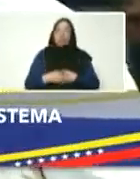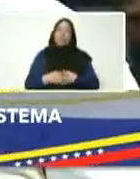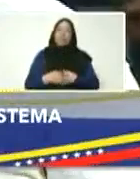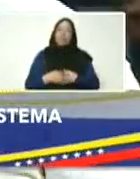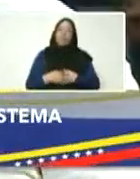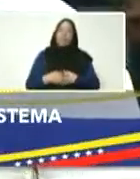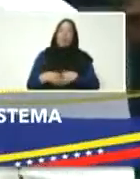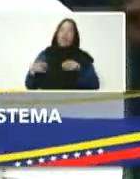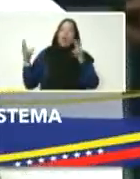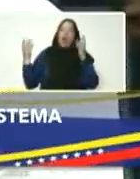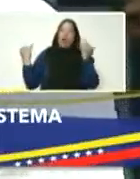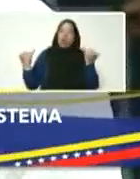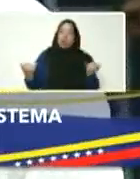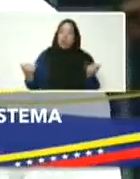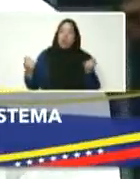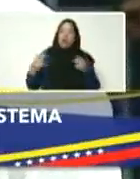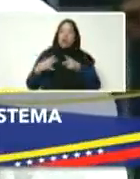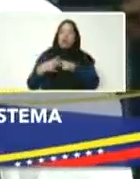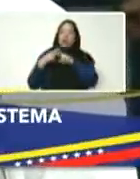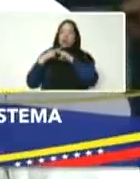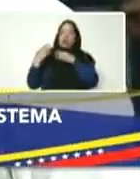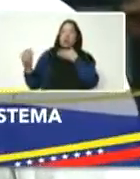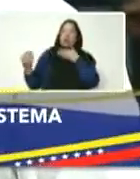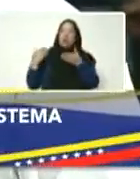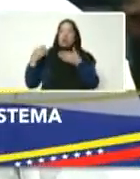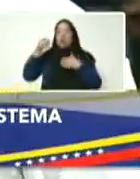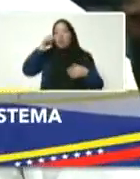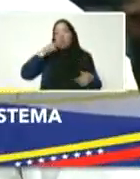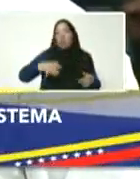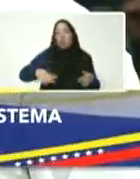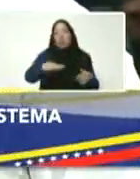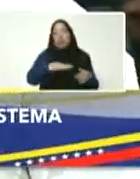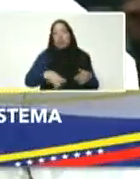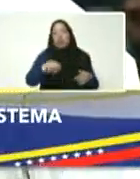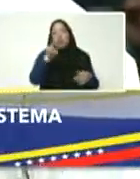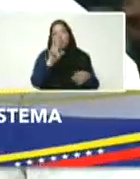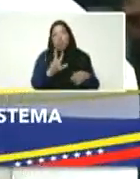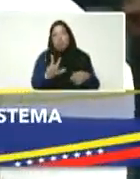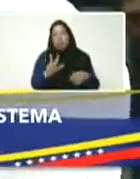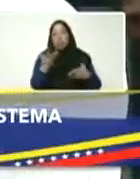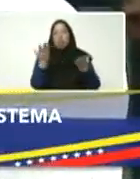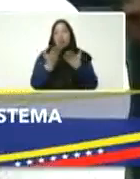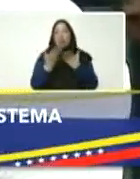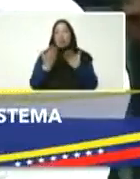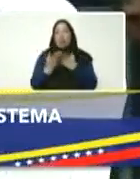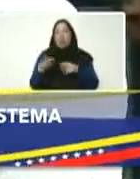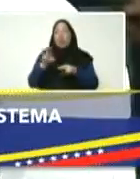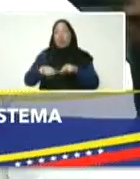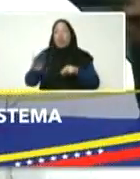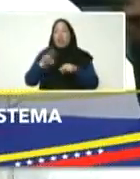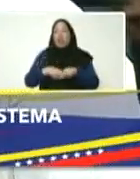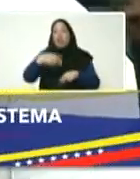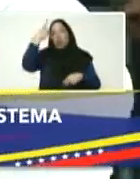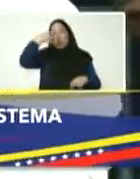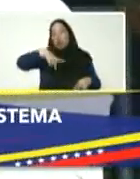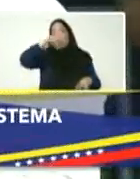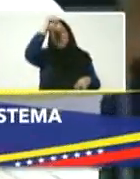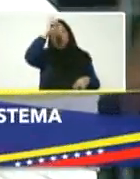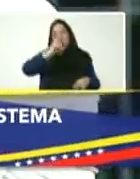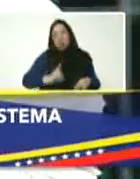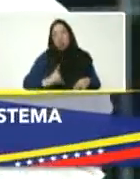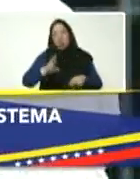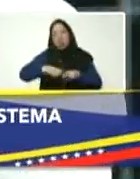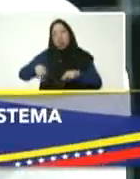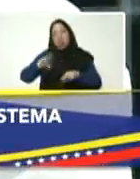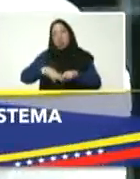que recientemente ya entregamos al servicio del pueblo 3, que es la Escuela de Niños Especiales Simón Rodríguez, acá